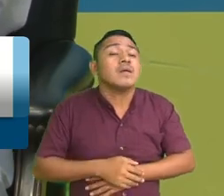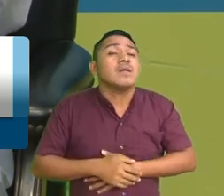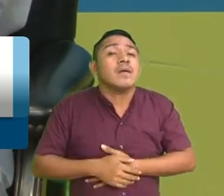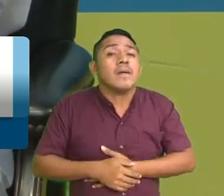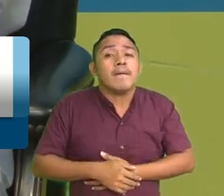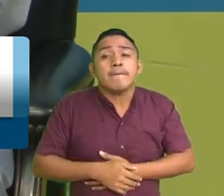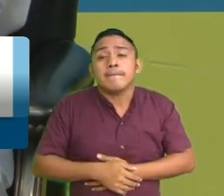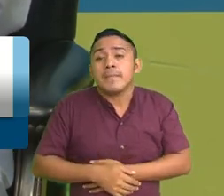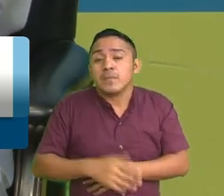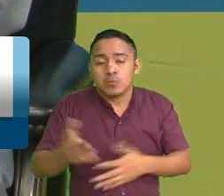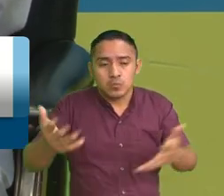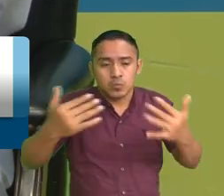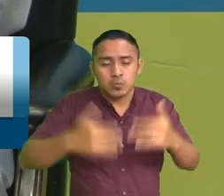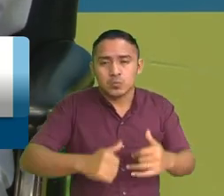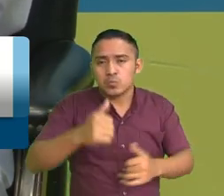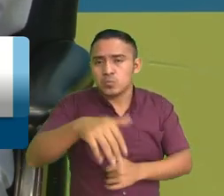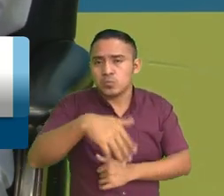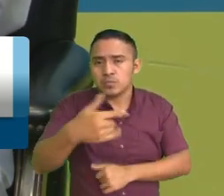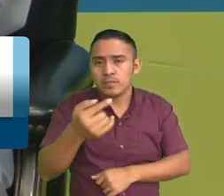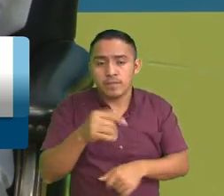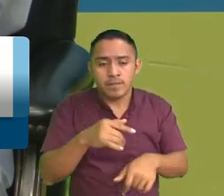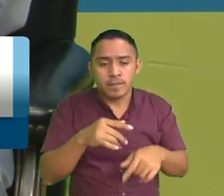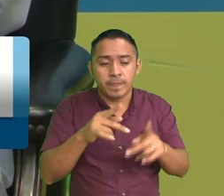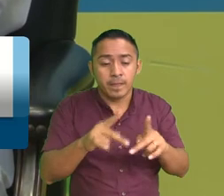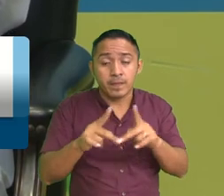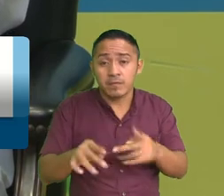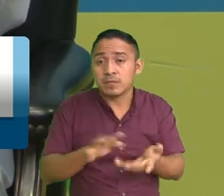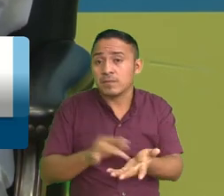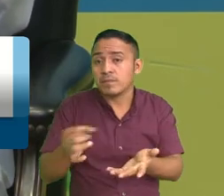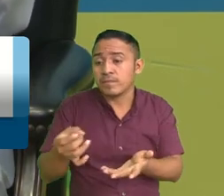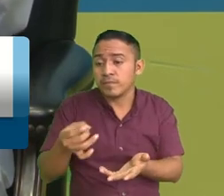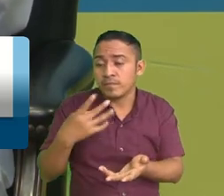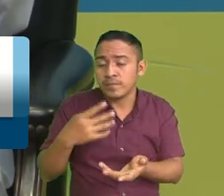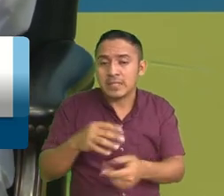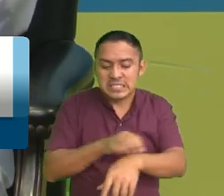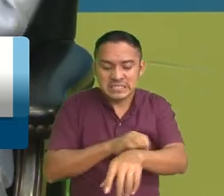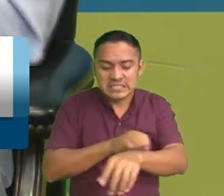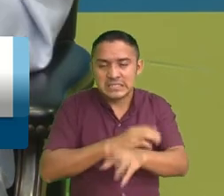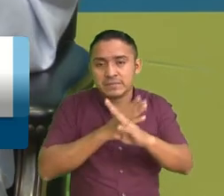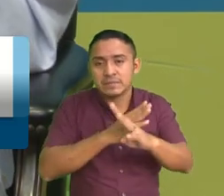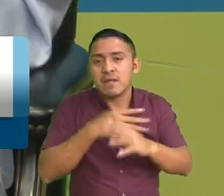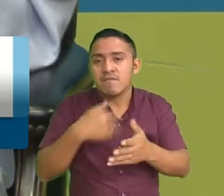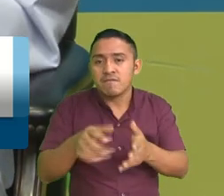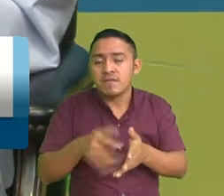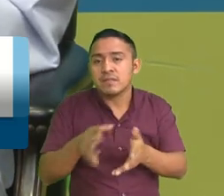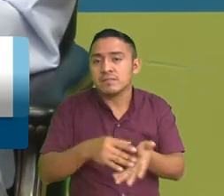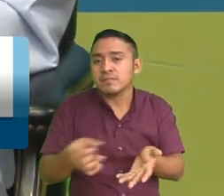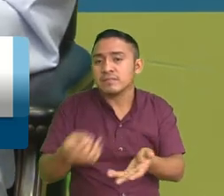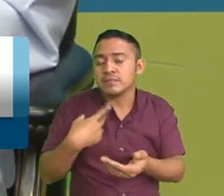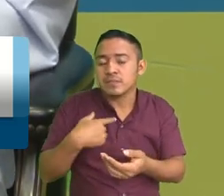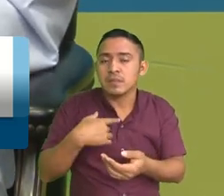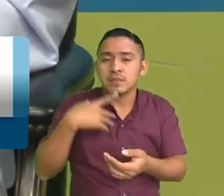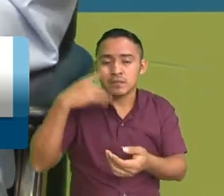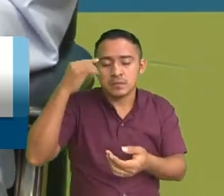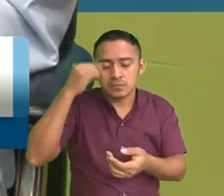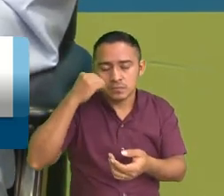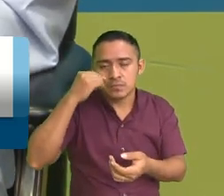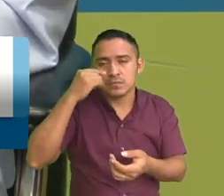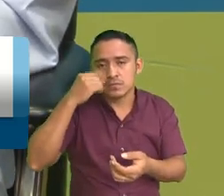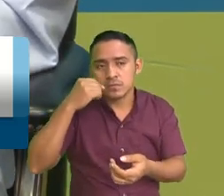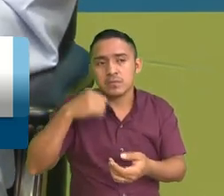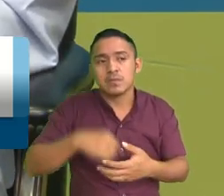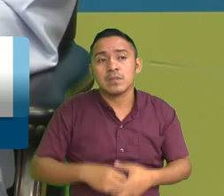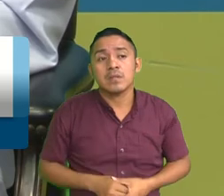de antihistamínicos, antialérgicos, que le dan para dormir. Sí te dan sueño, pero